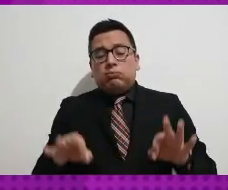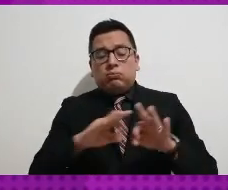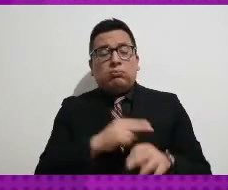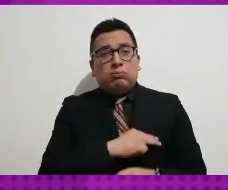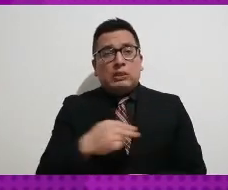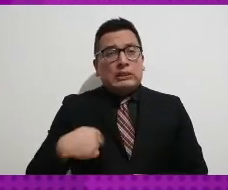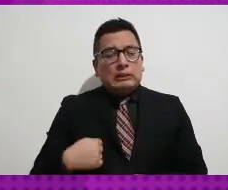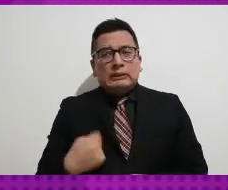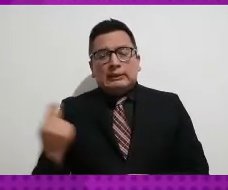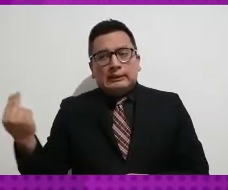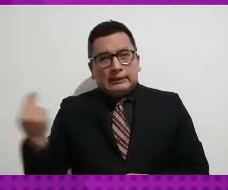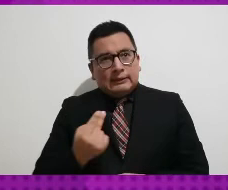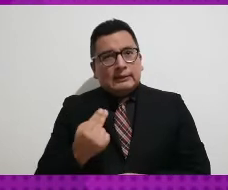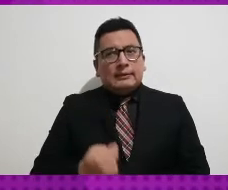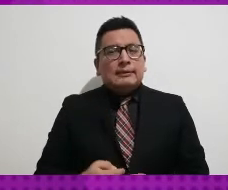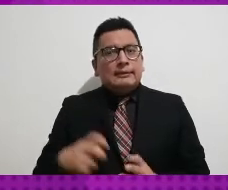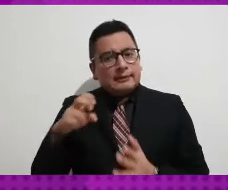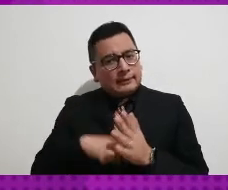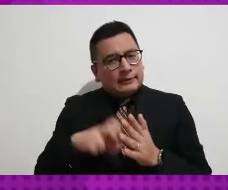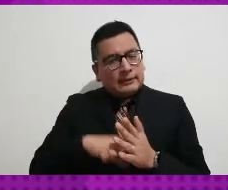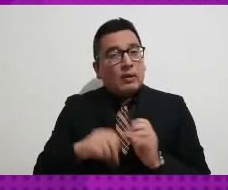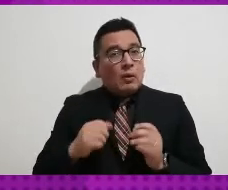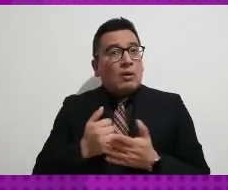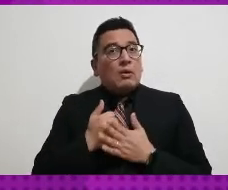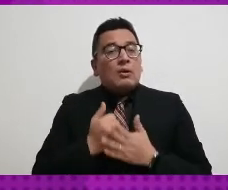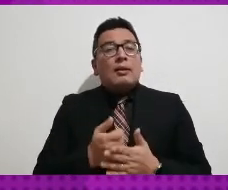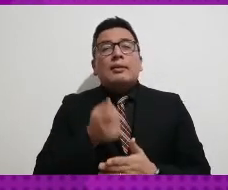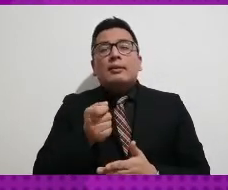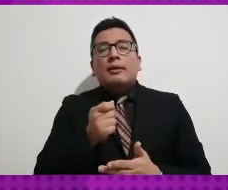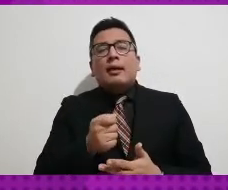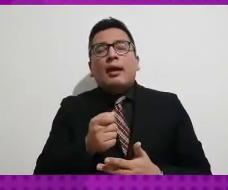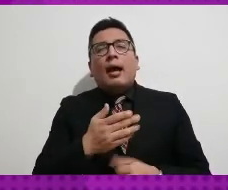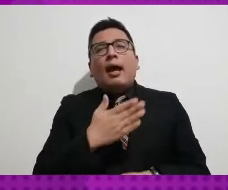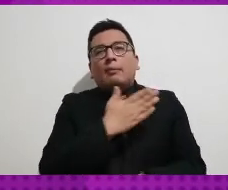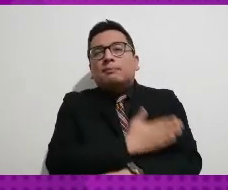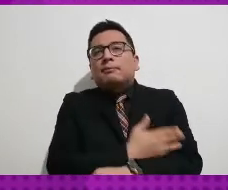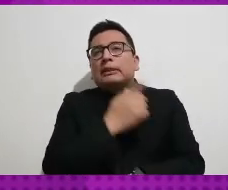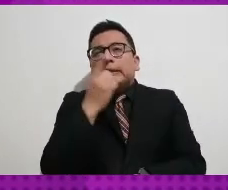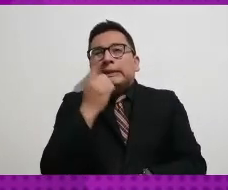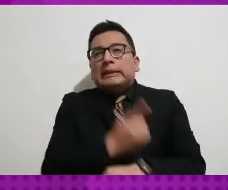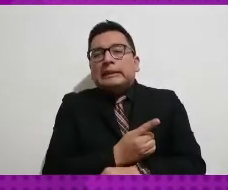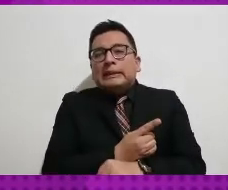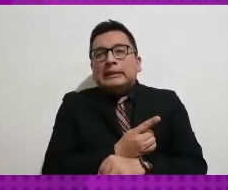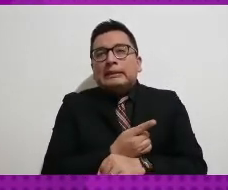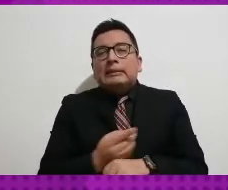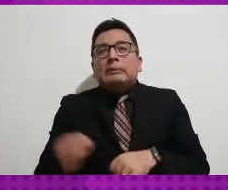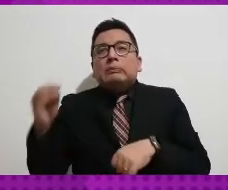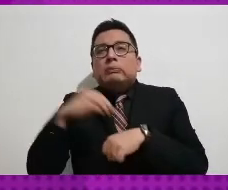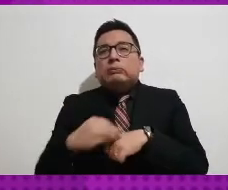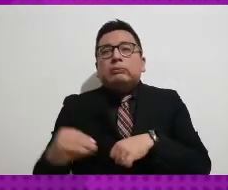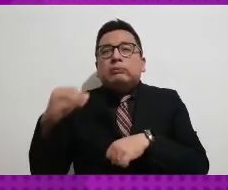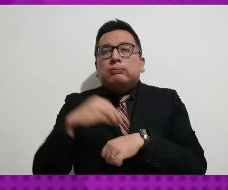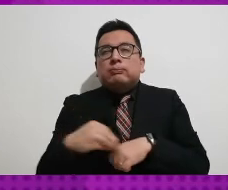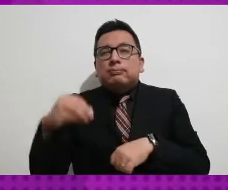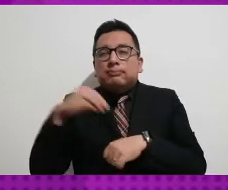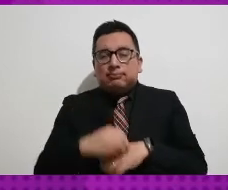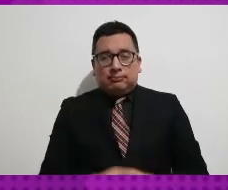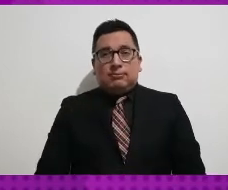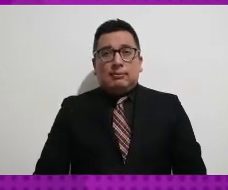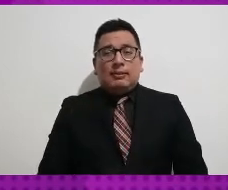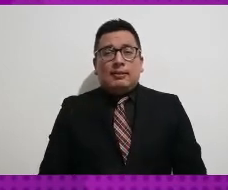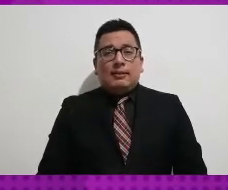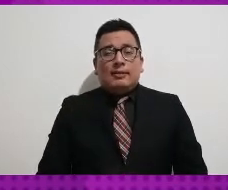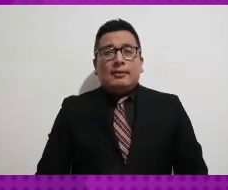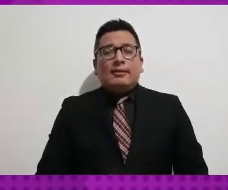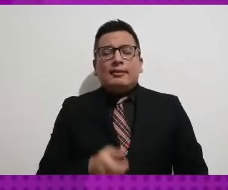seguir impulsando es la transparencia proactiva. Que es información adicional o complementaria de la Ley